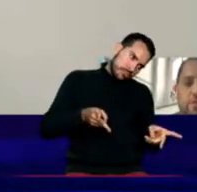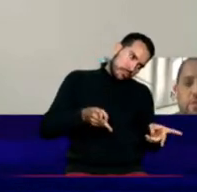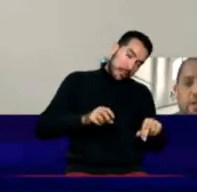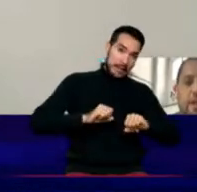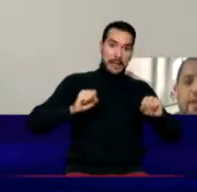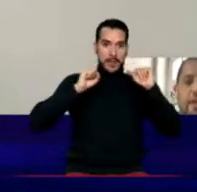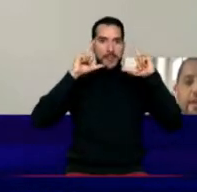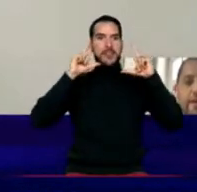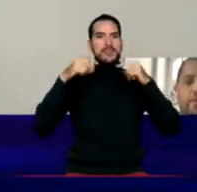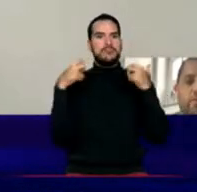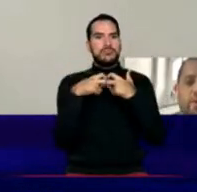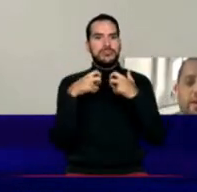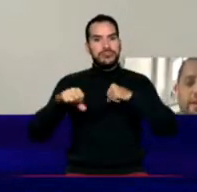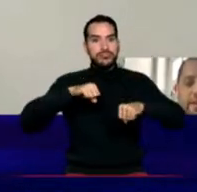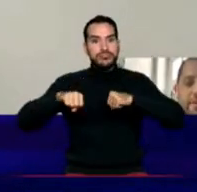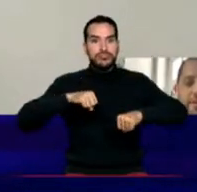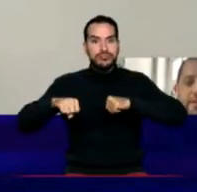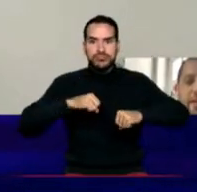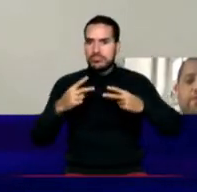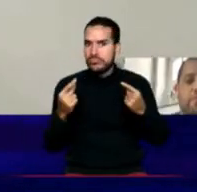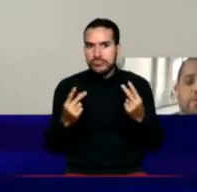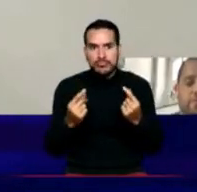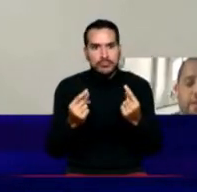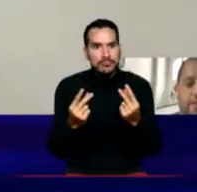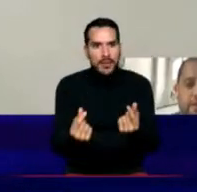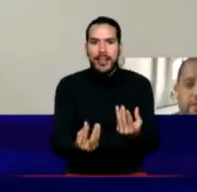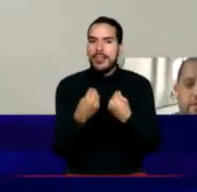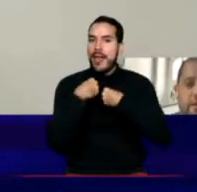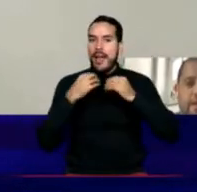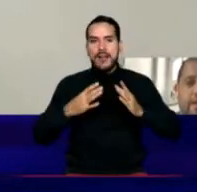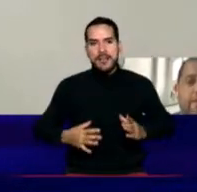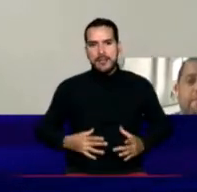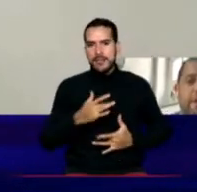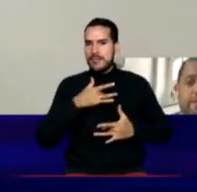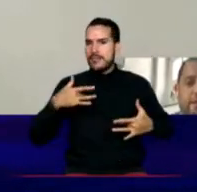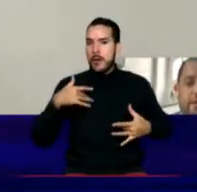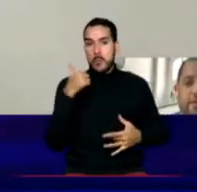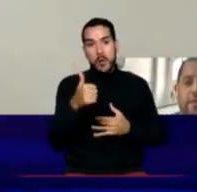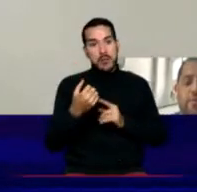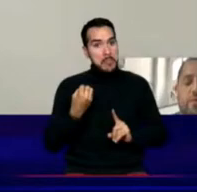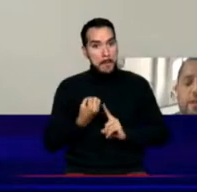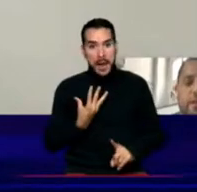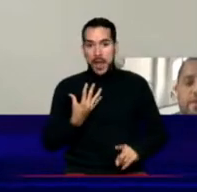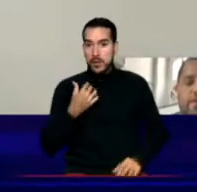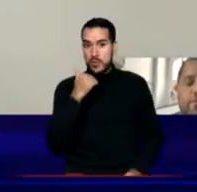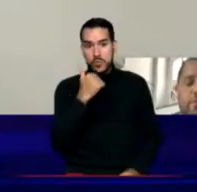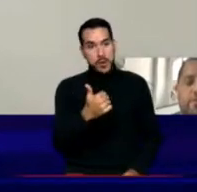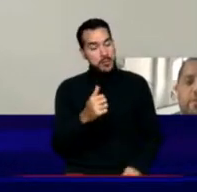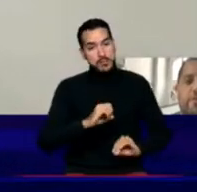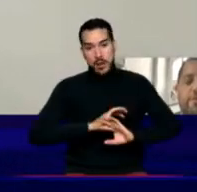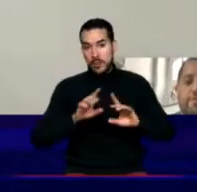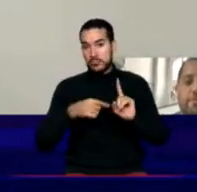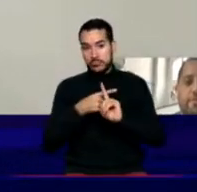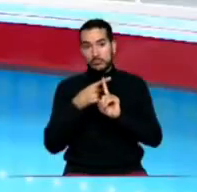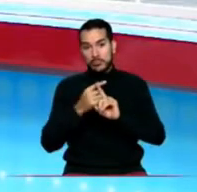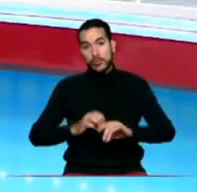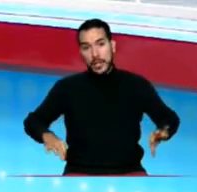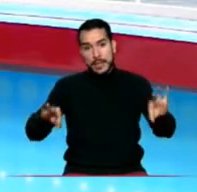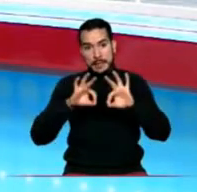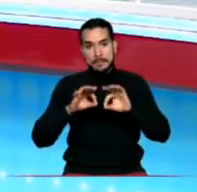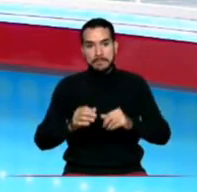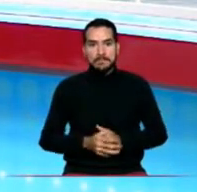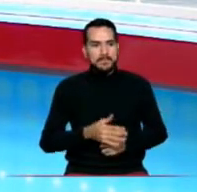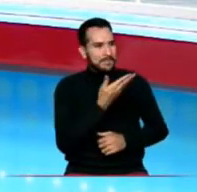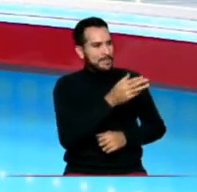productivos, su jornada rinda más y tengan un mejor bienestar que va a impactar en su calidad de vida de forma positiva. Miguel